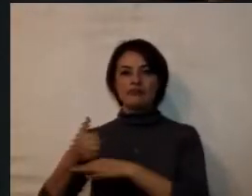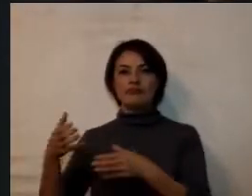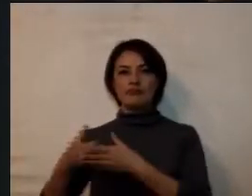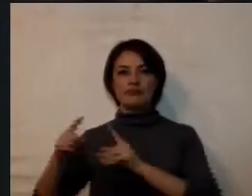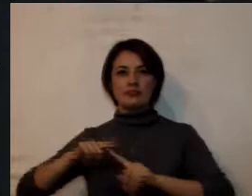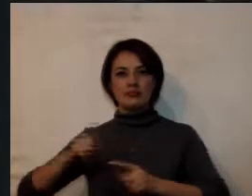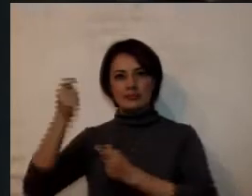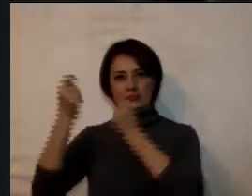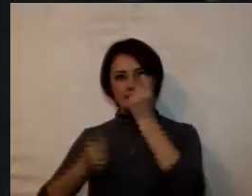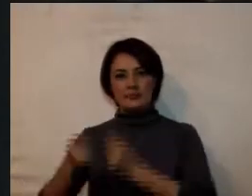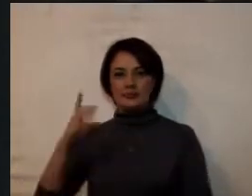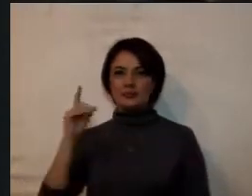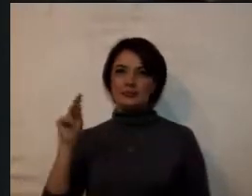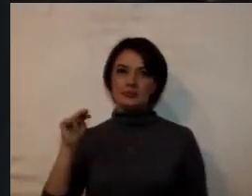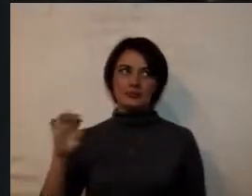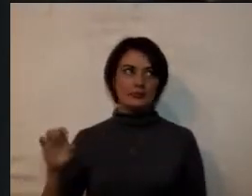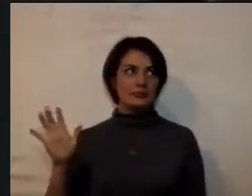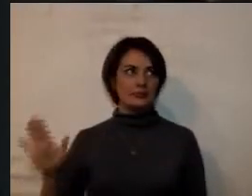Gracias.